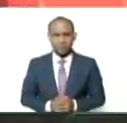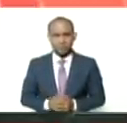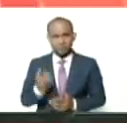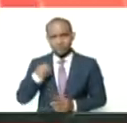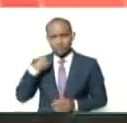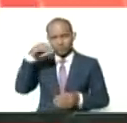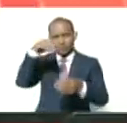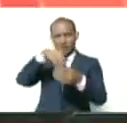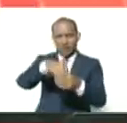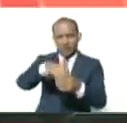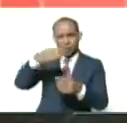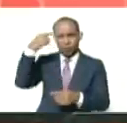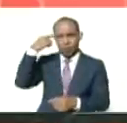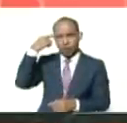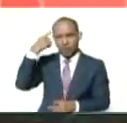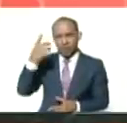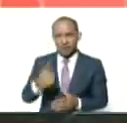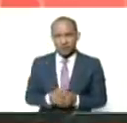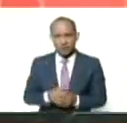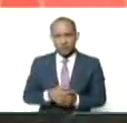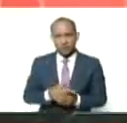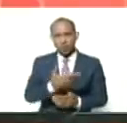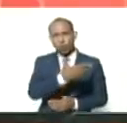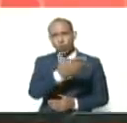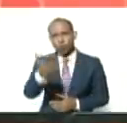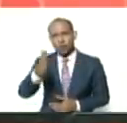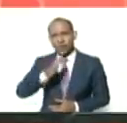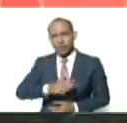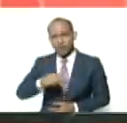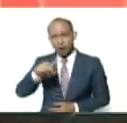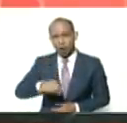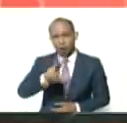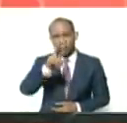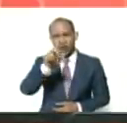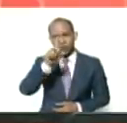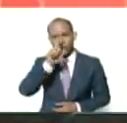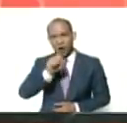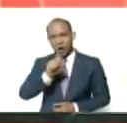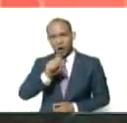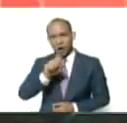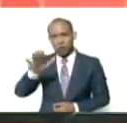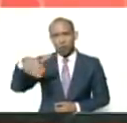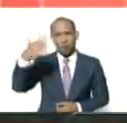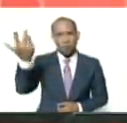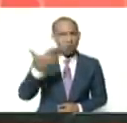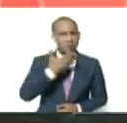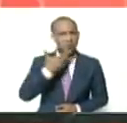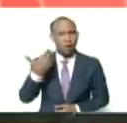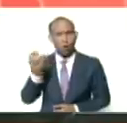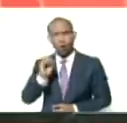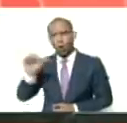la mente de él. ¿Ustedes están hoy, 21 años después, mejor o peor?